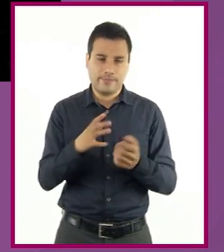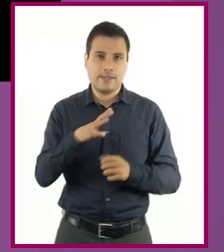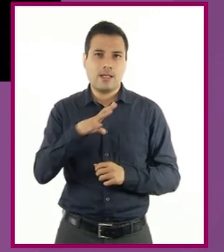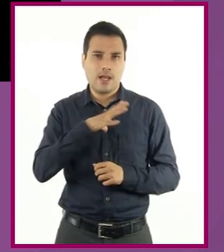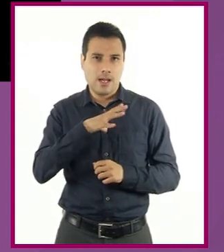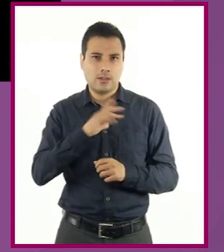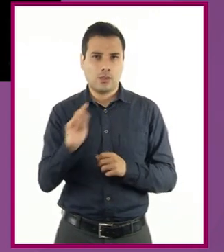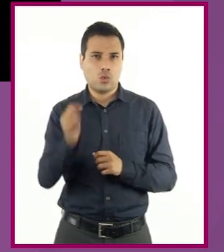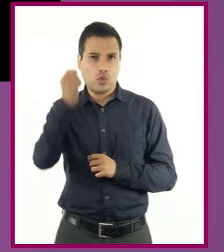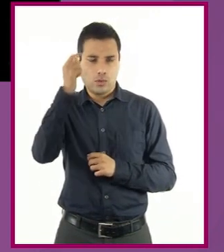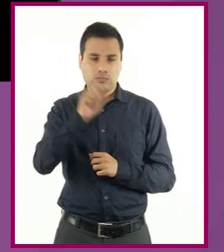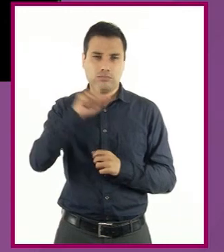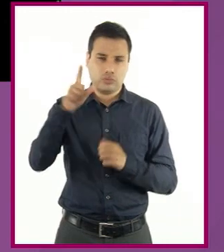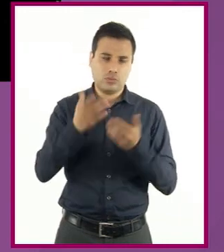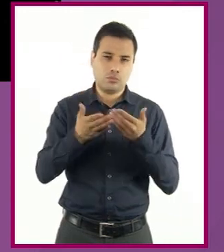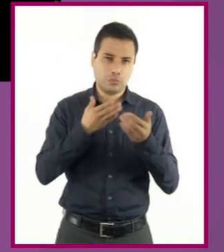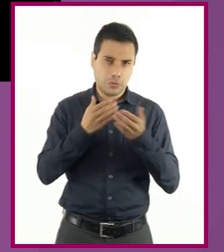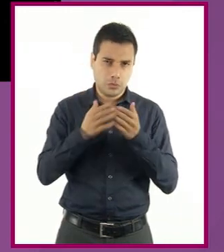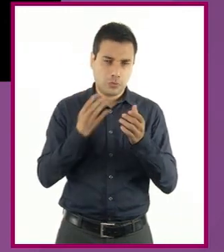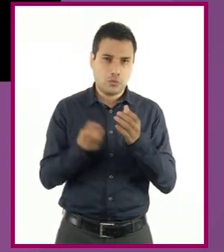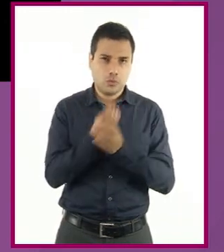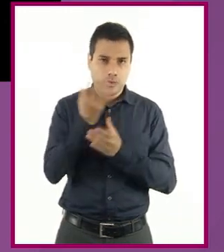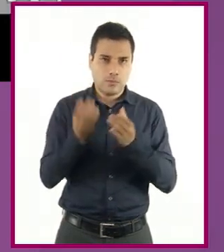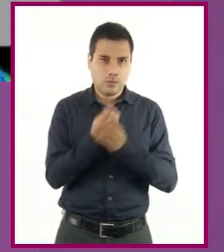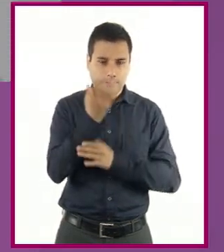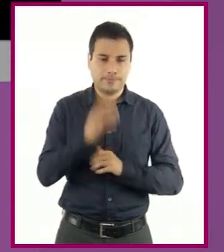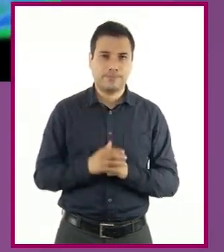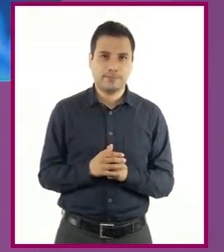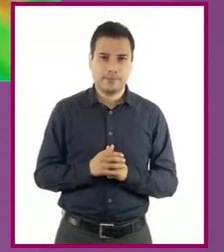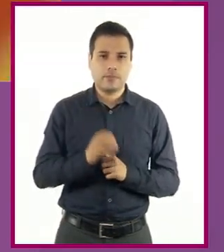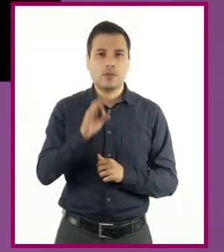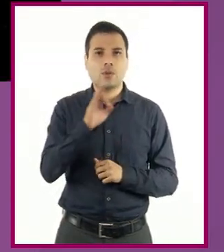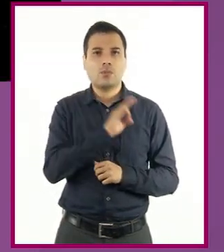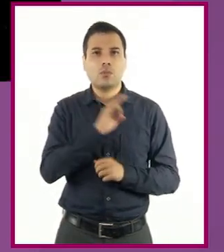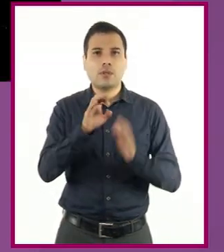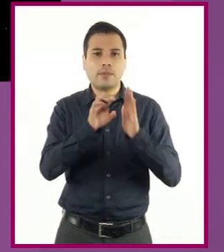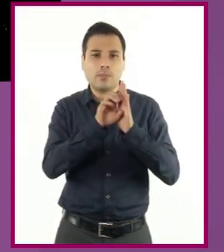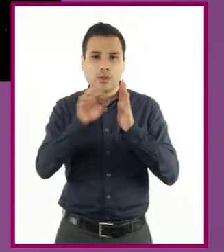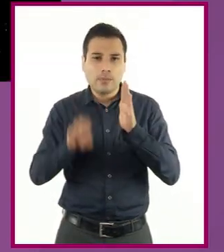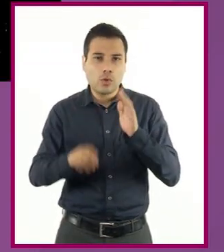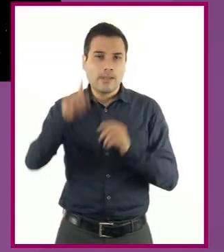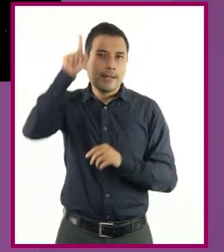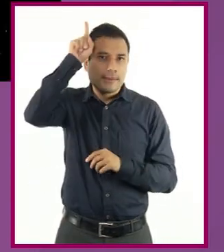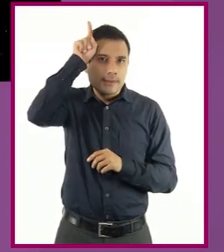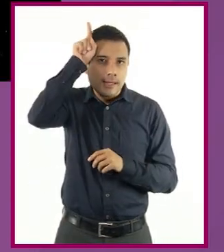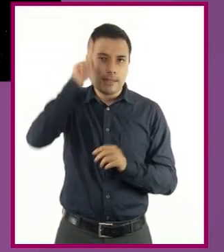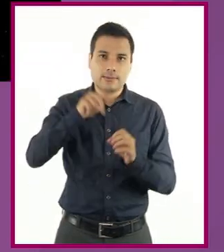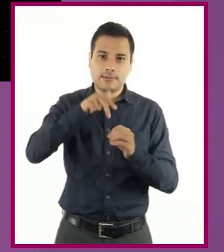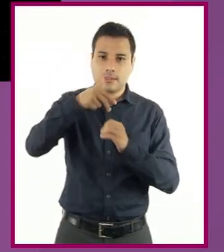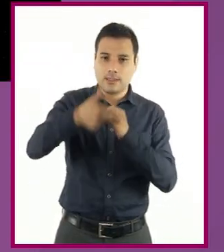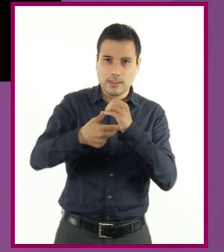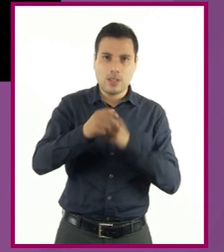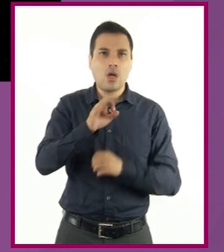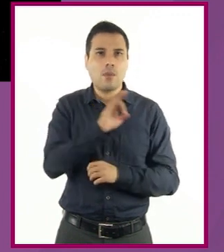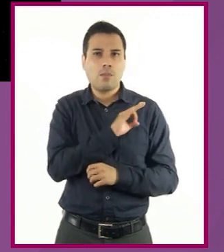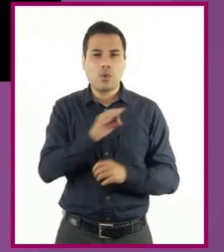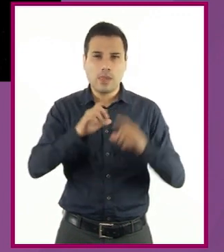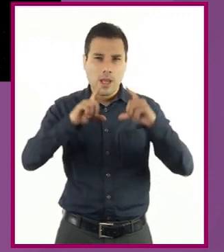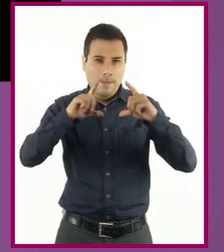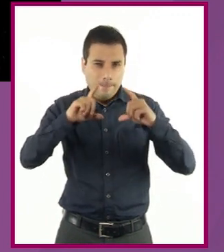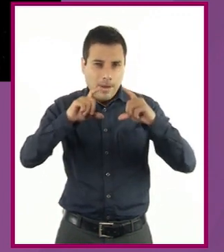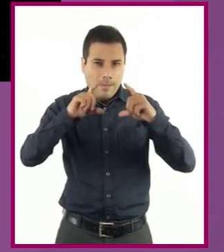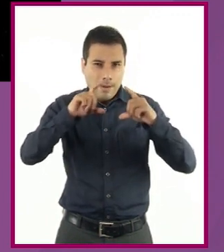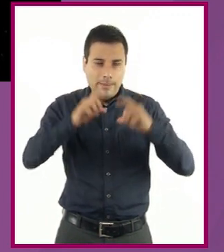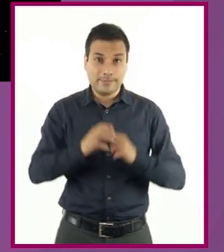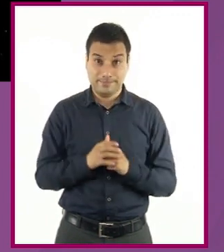avances tecnológicos, entre otras cosas, para mejorar las antenas y los satélites que han permitido obtener imágenes cada vez más